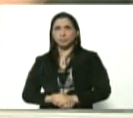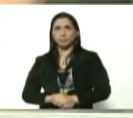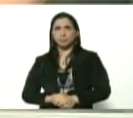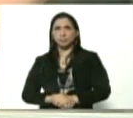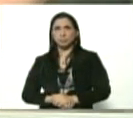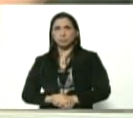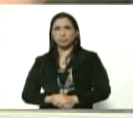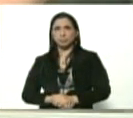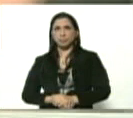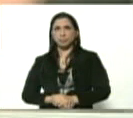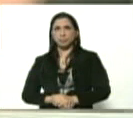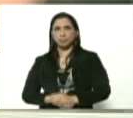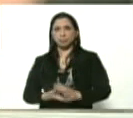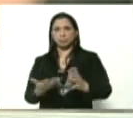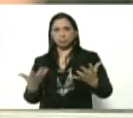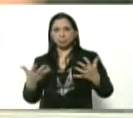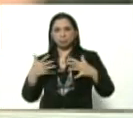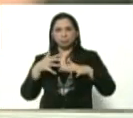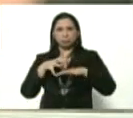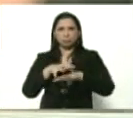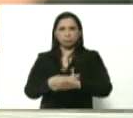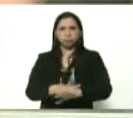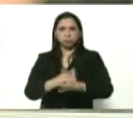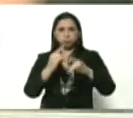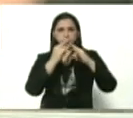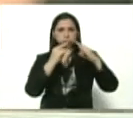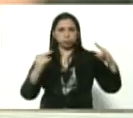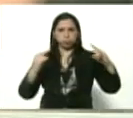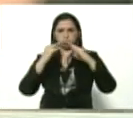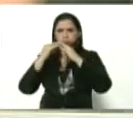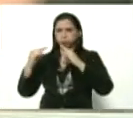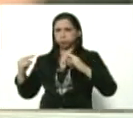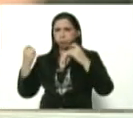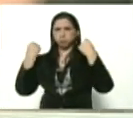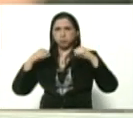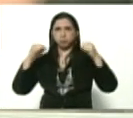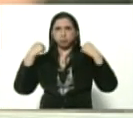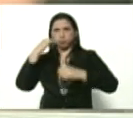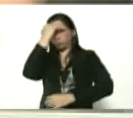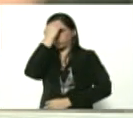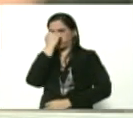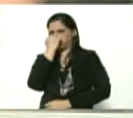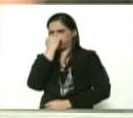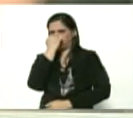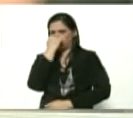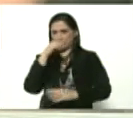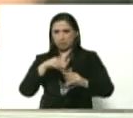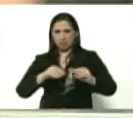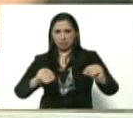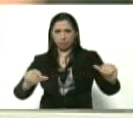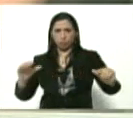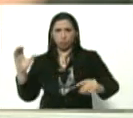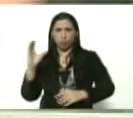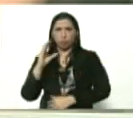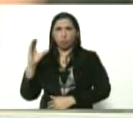de articulación de los campamentos de entrenamiento de mercenarios terroristas en territorio